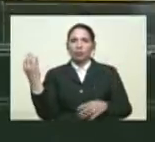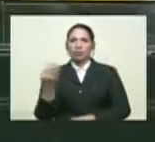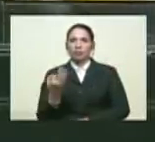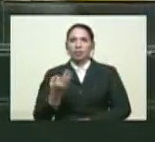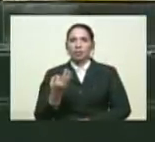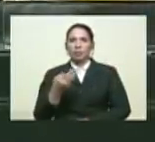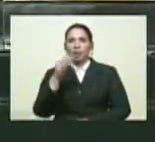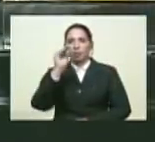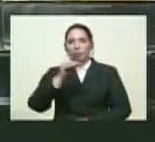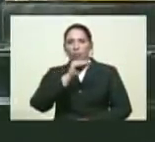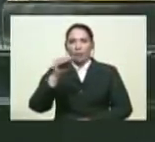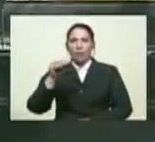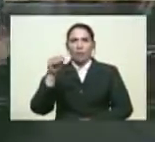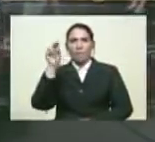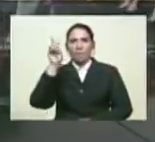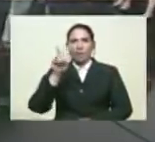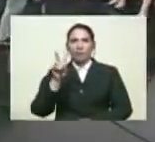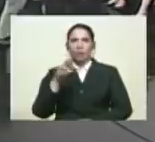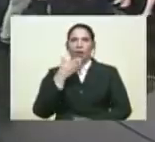bendiga a Venezuela! Gracias.